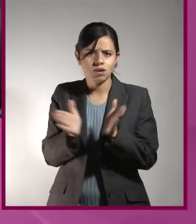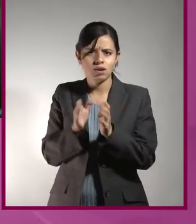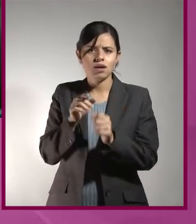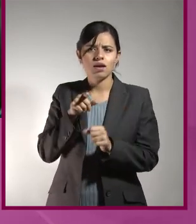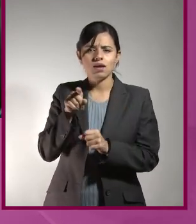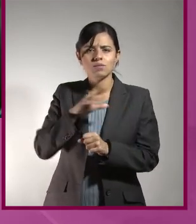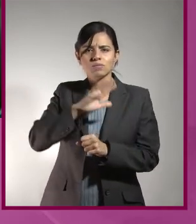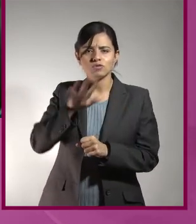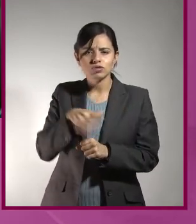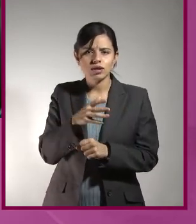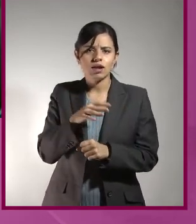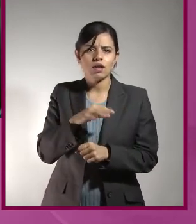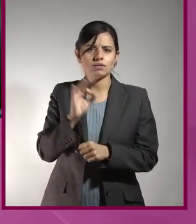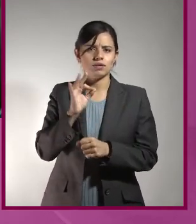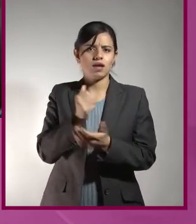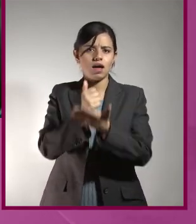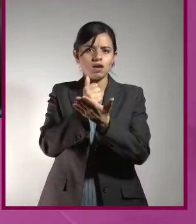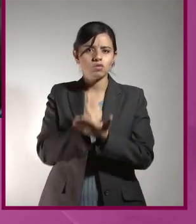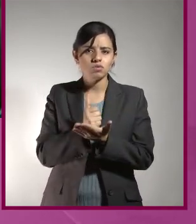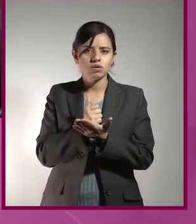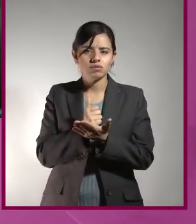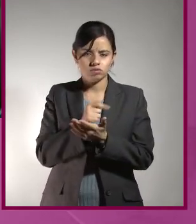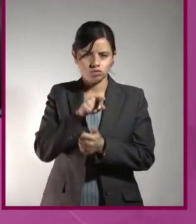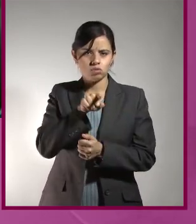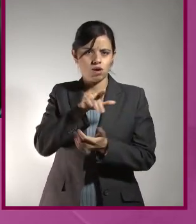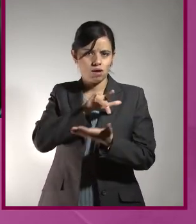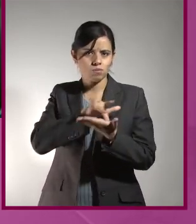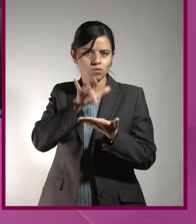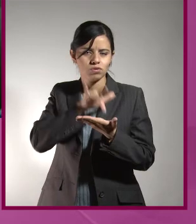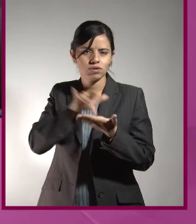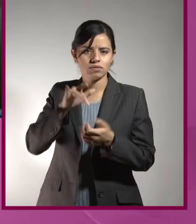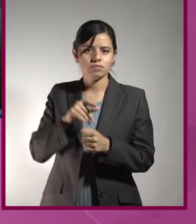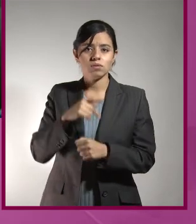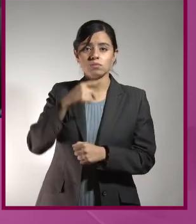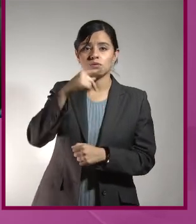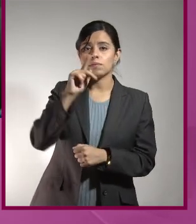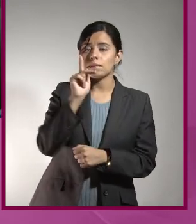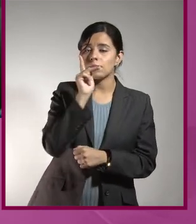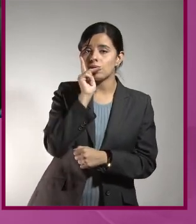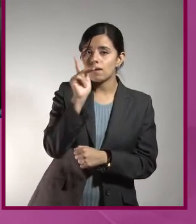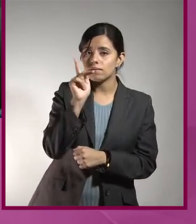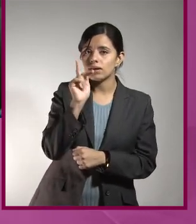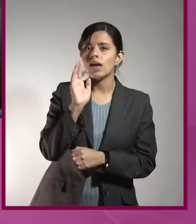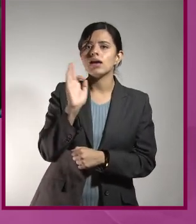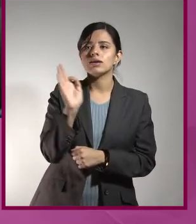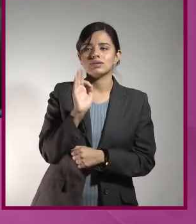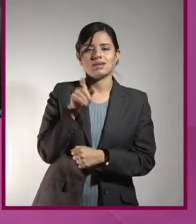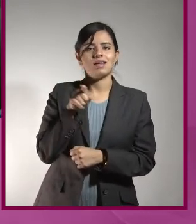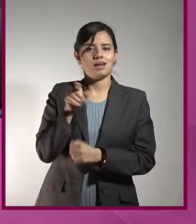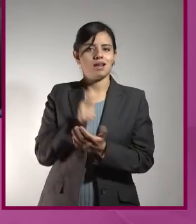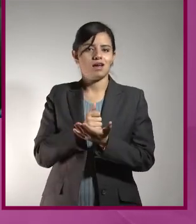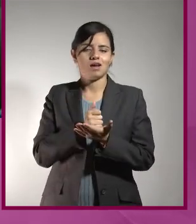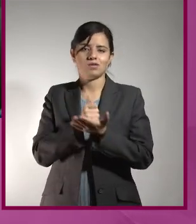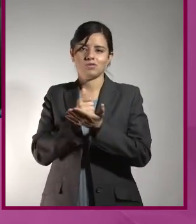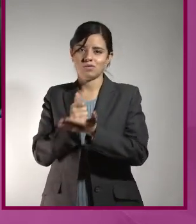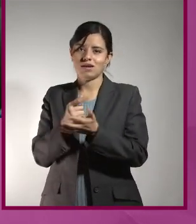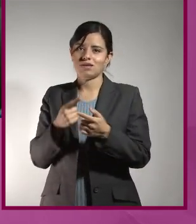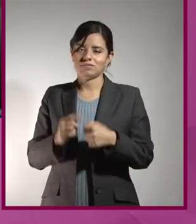a buscar ayuda, apóyale. Tus palabras pueden hacer una